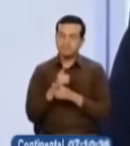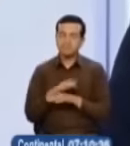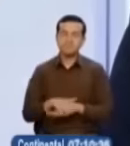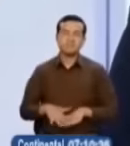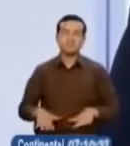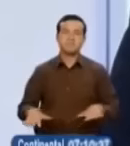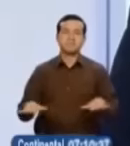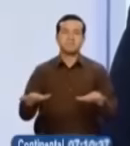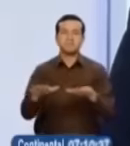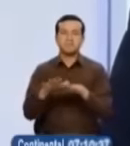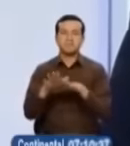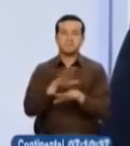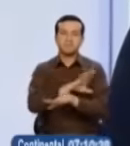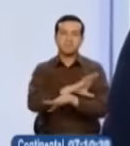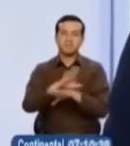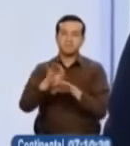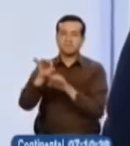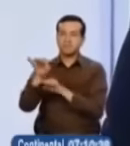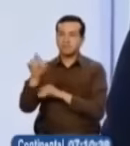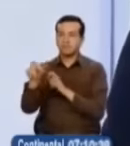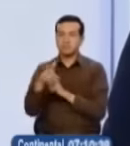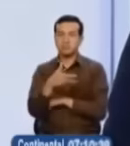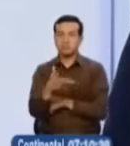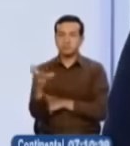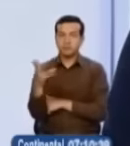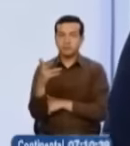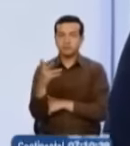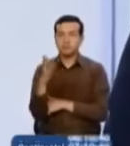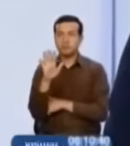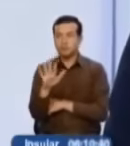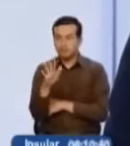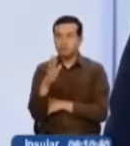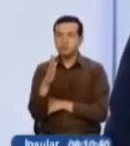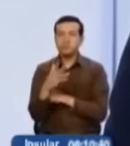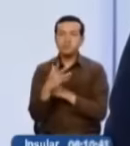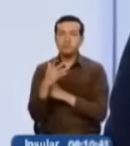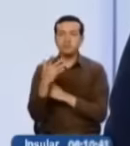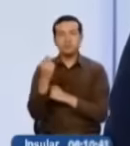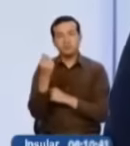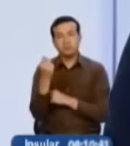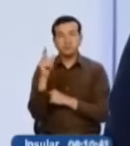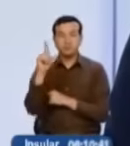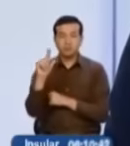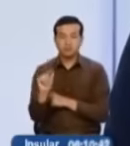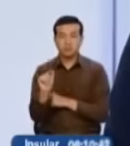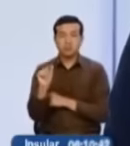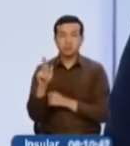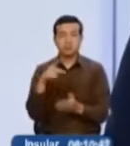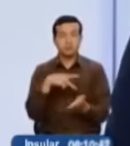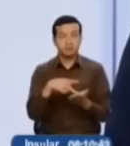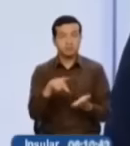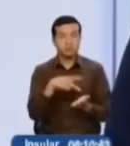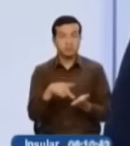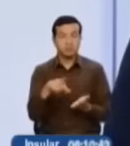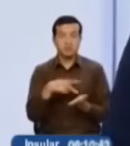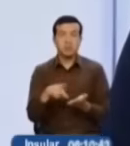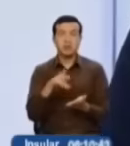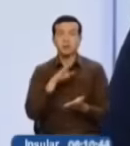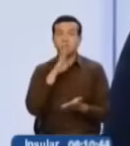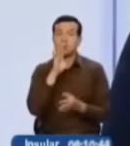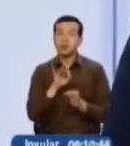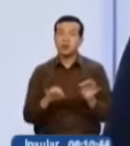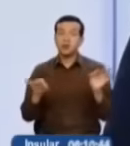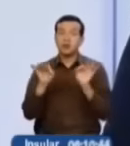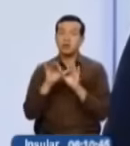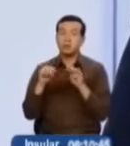zonas marginadas, en personas con menos condiciones económicas, realmente el pago es oportuno, ¿sí? Siempre y cuando también